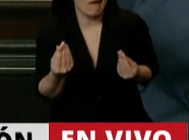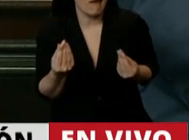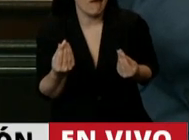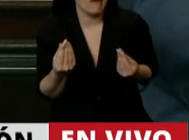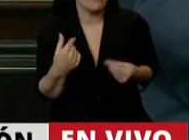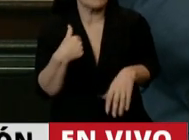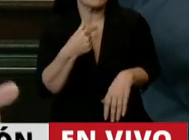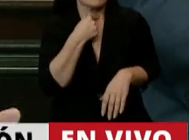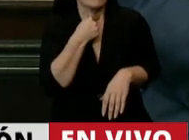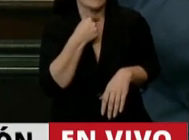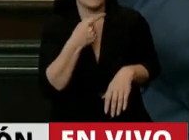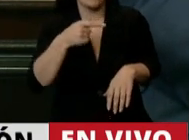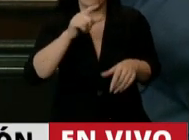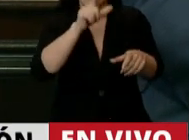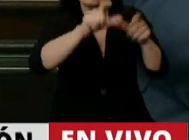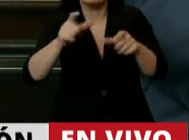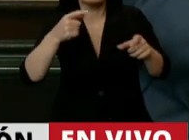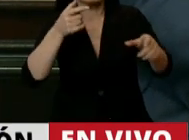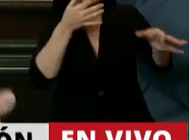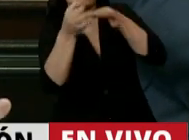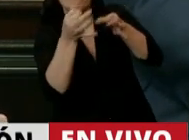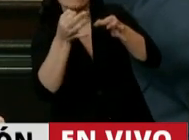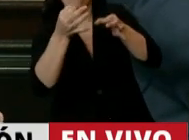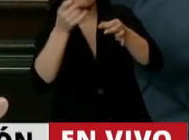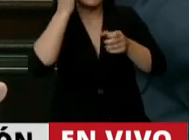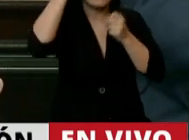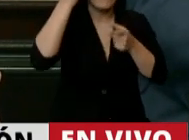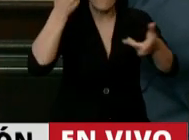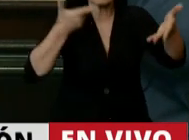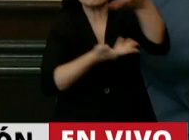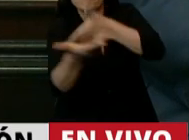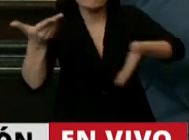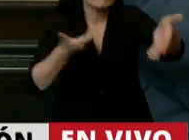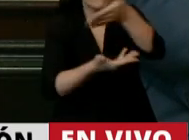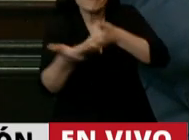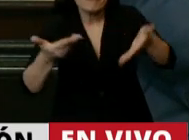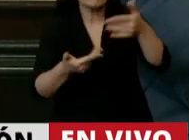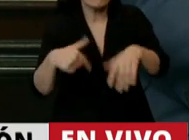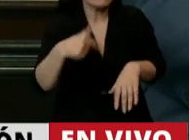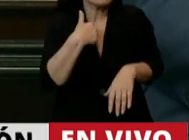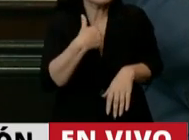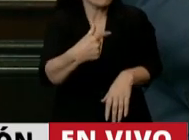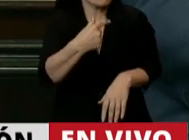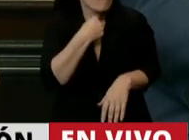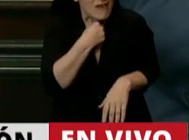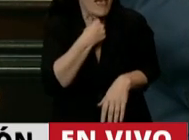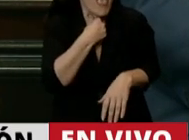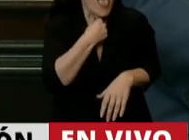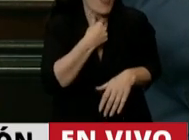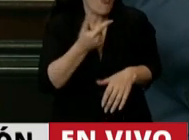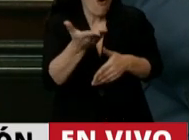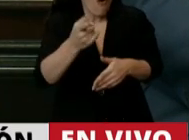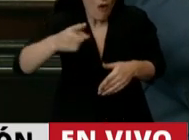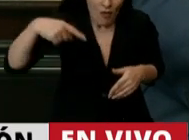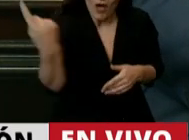es que tengamos diálogo político, tengamos intercambio de ideas. Yo lo que quiero, y a lo que los convoco